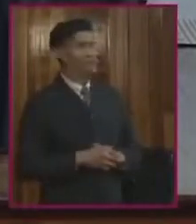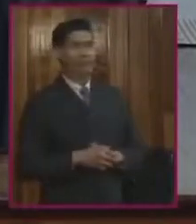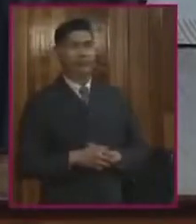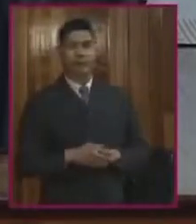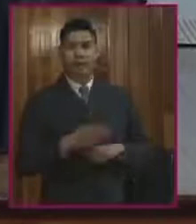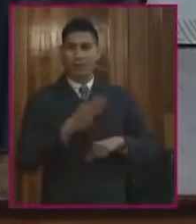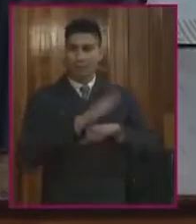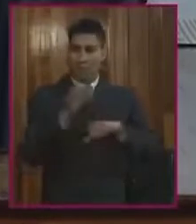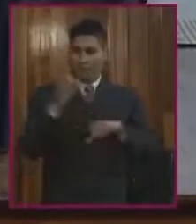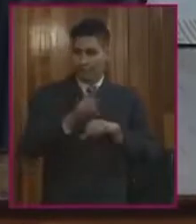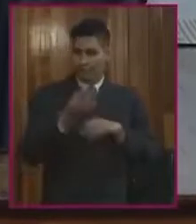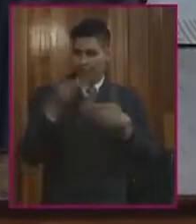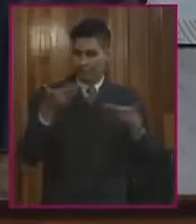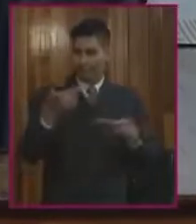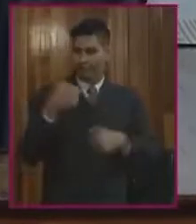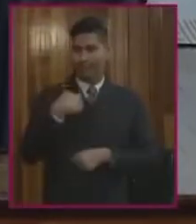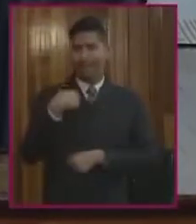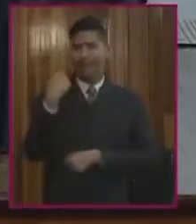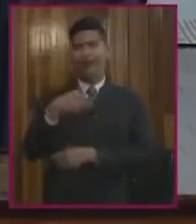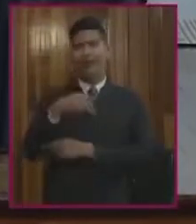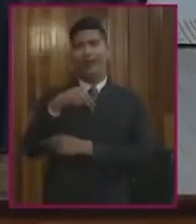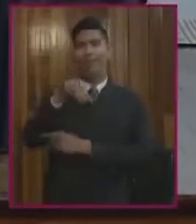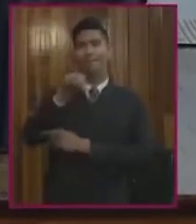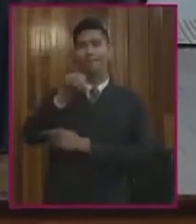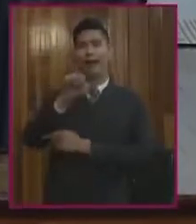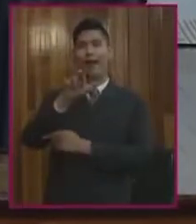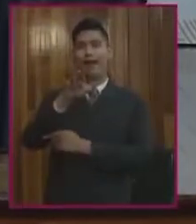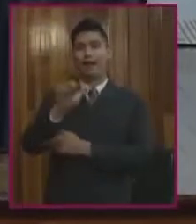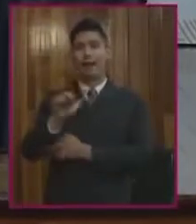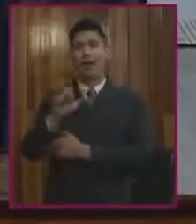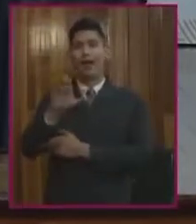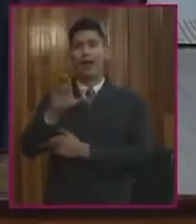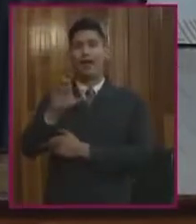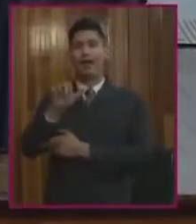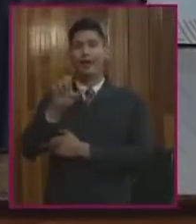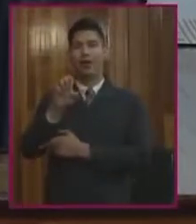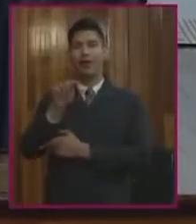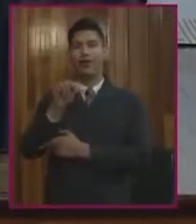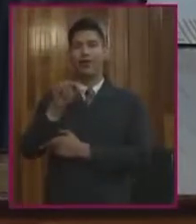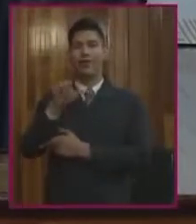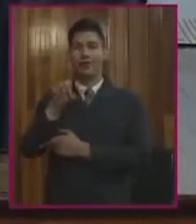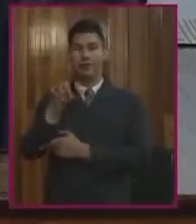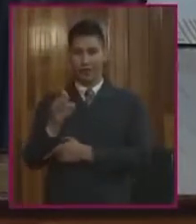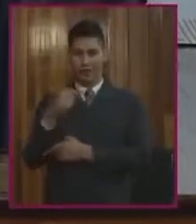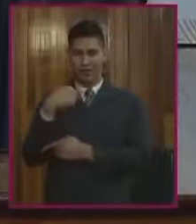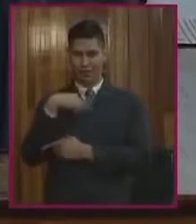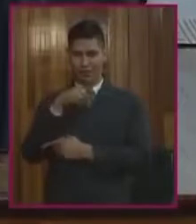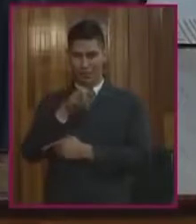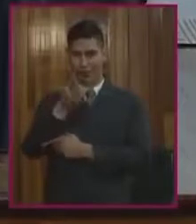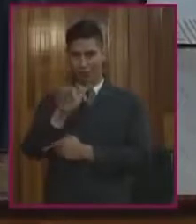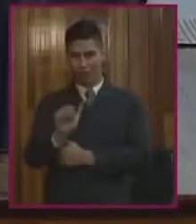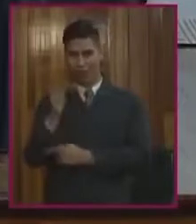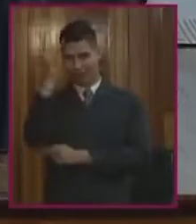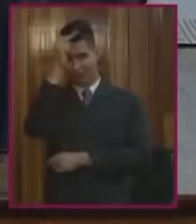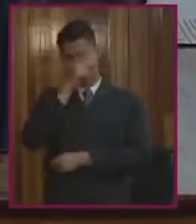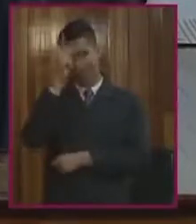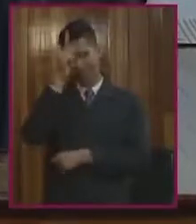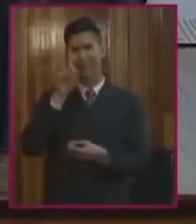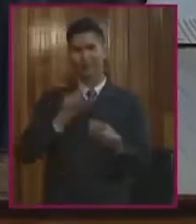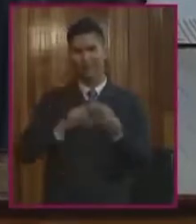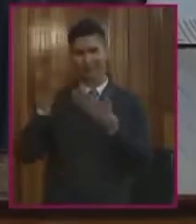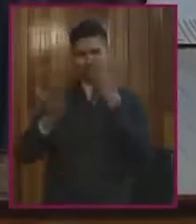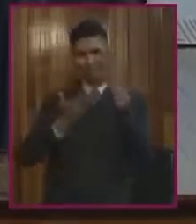Buenos días, yo soy María Clotilde Juárez Hernández, soy doctora en Psicología de la UNAM